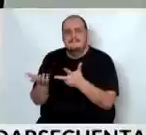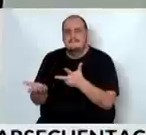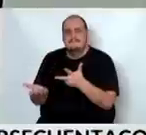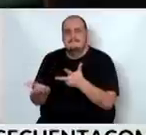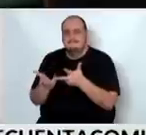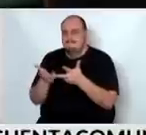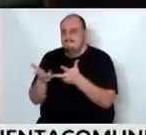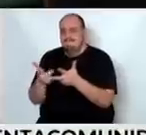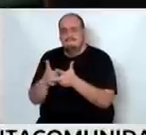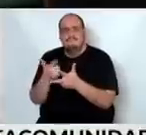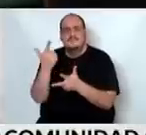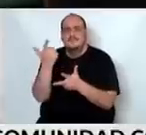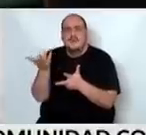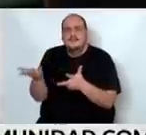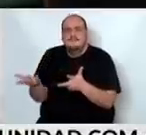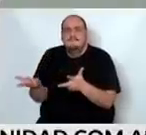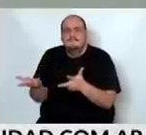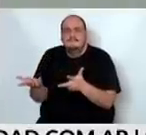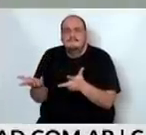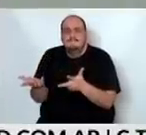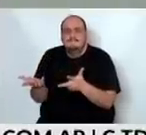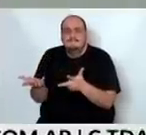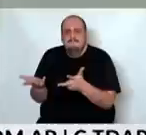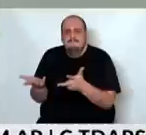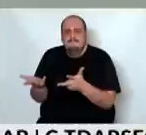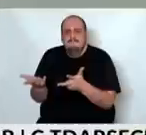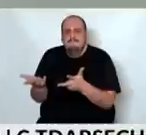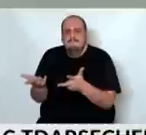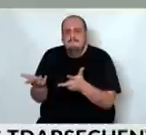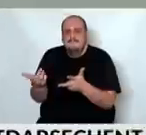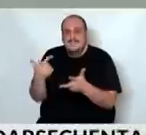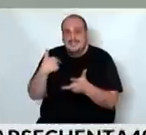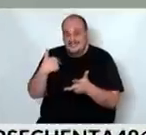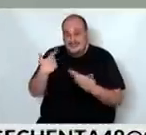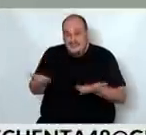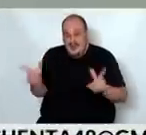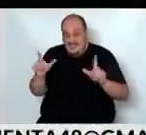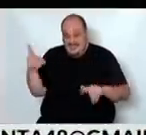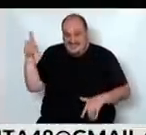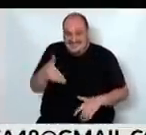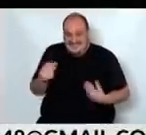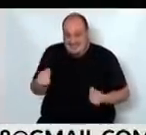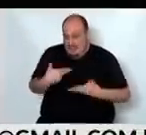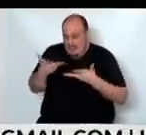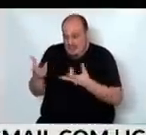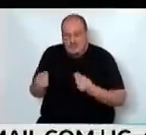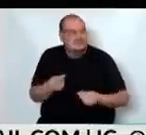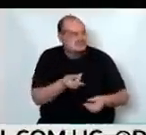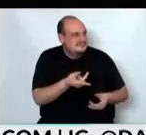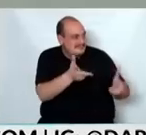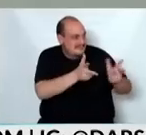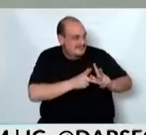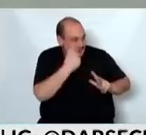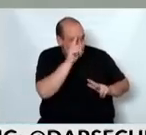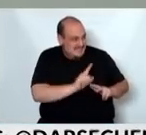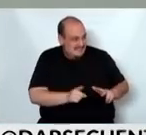las tengo. Te juro que... Y era lo que a mí me hacía no venir acá. No saber qué decir.